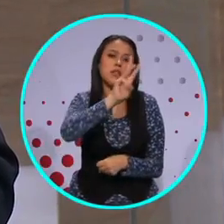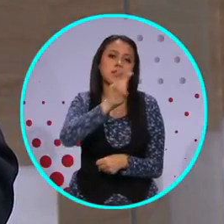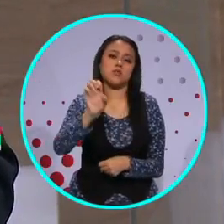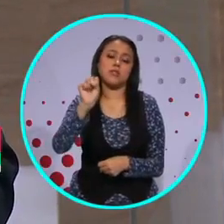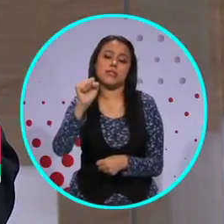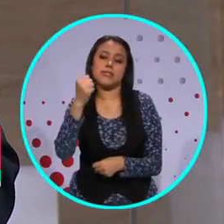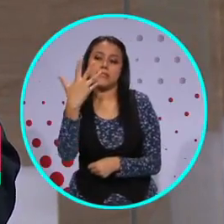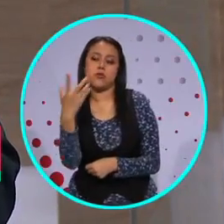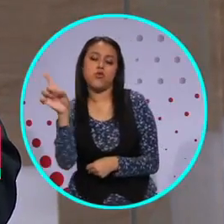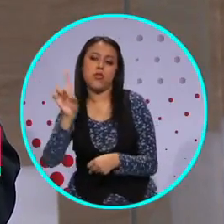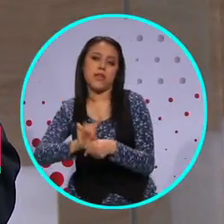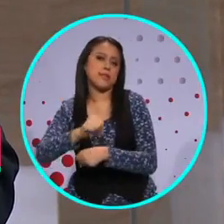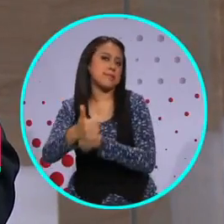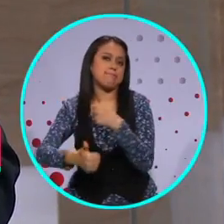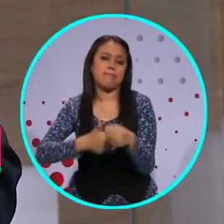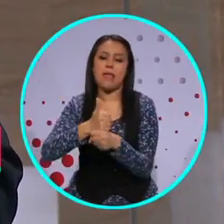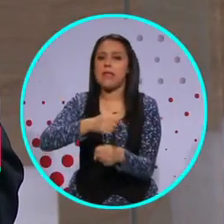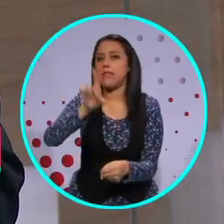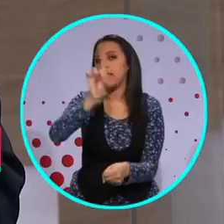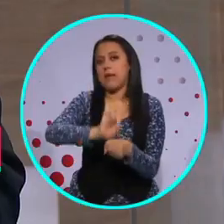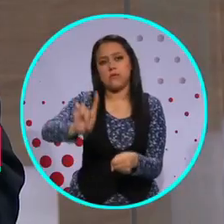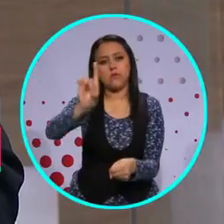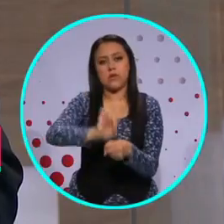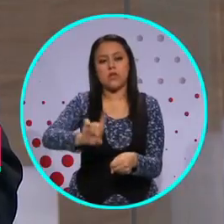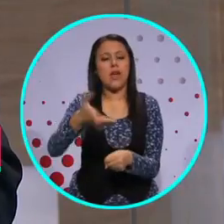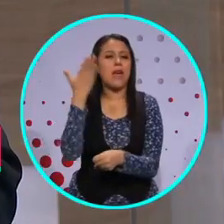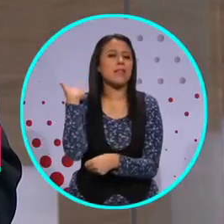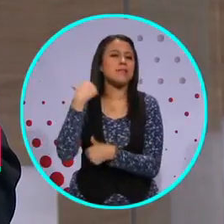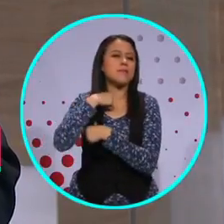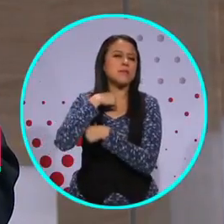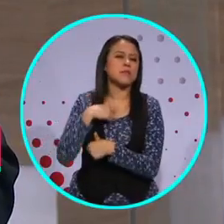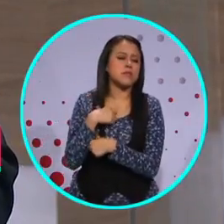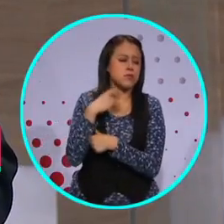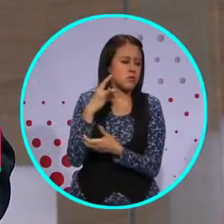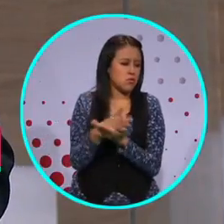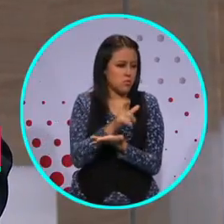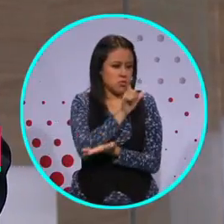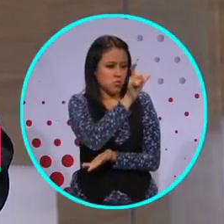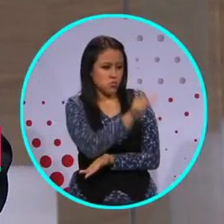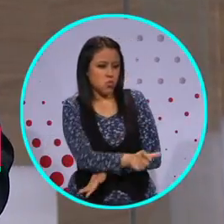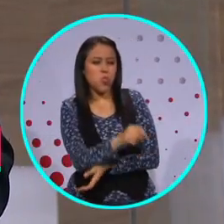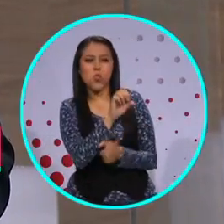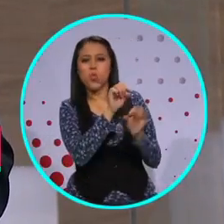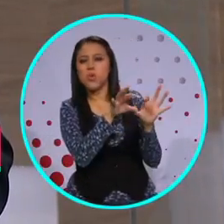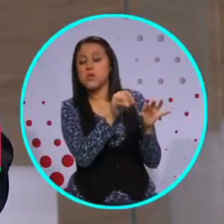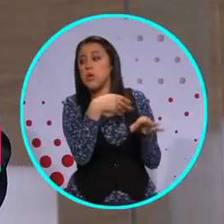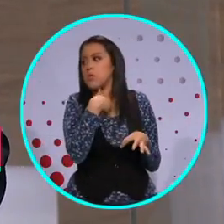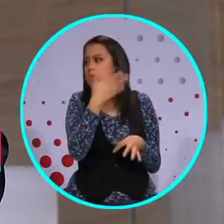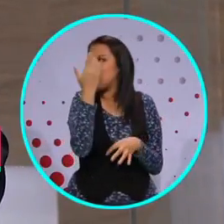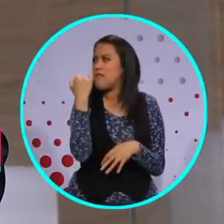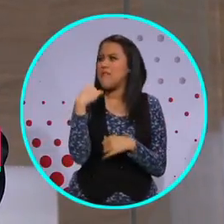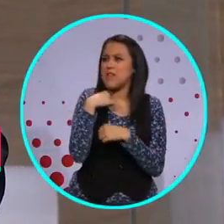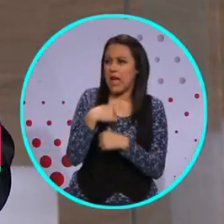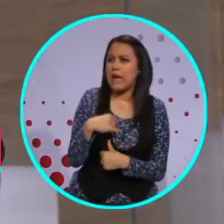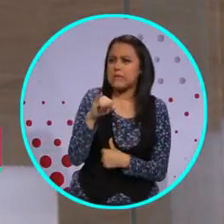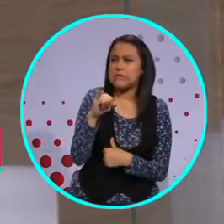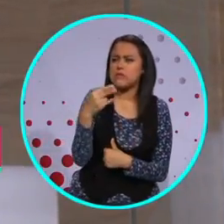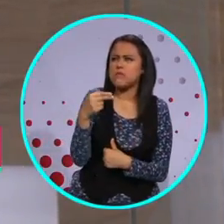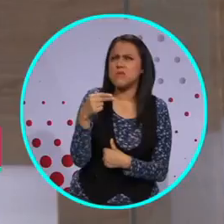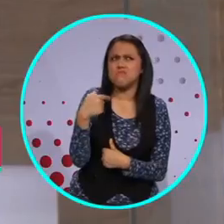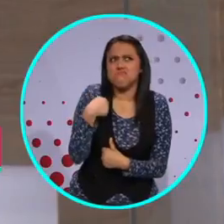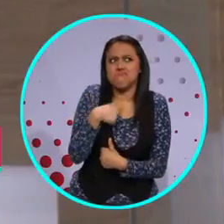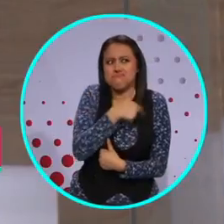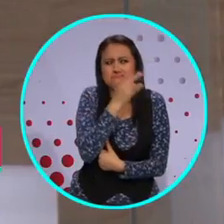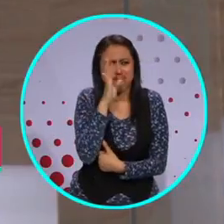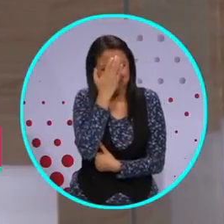días del año los fiscales hace muchos años eran un personaje que establecerá una oficina usted lee se enteraba sabías el nombre del fiscal pero no